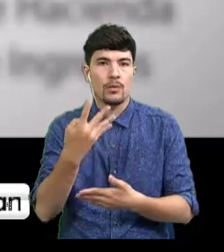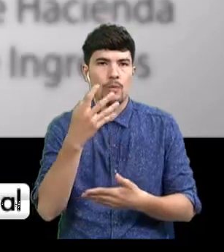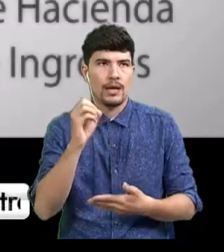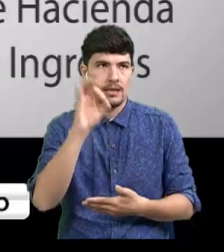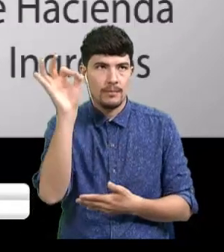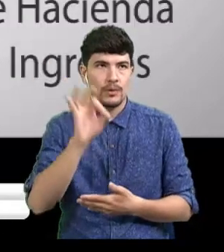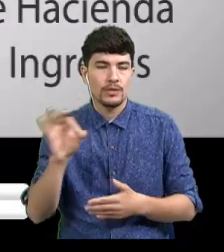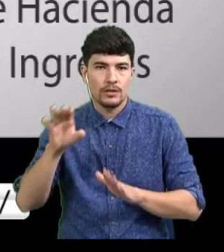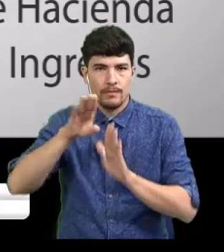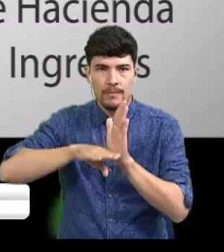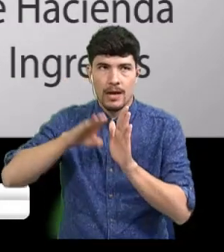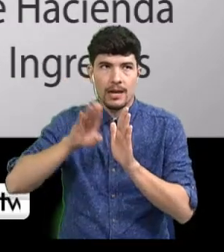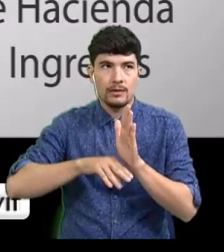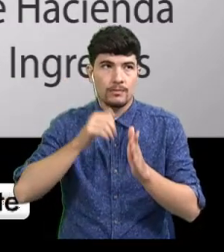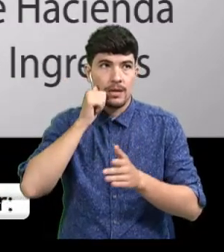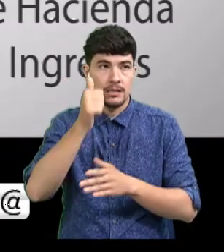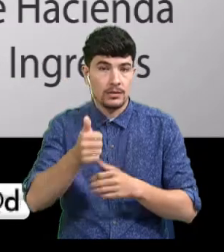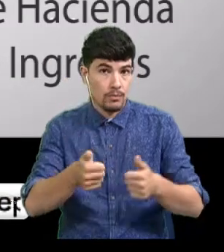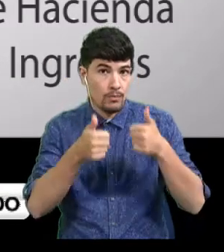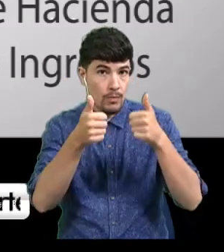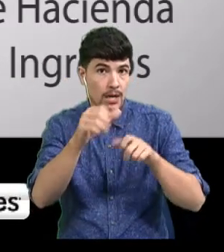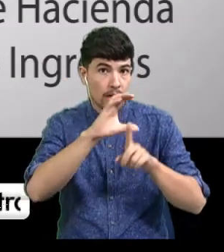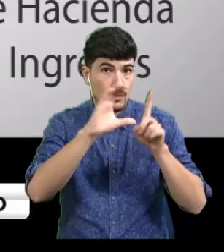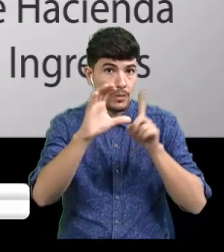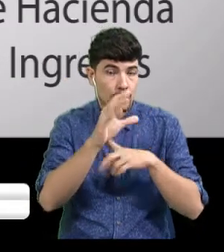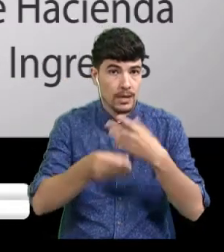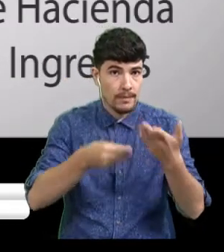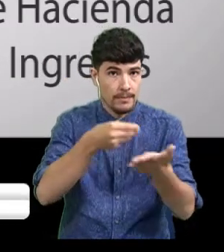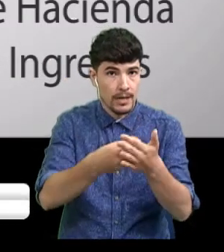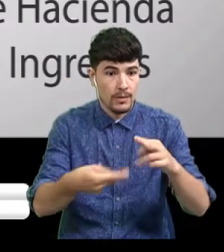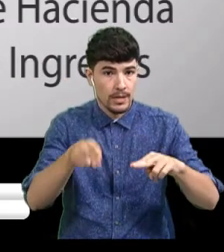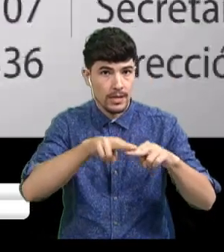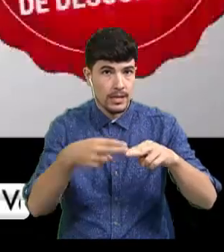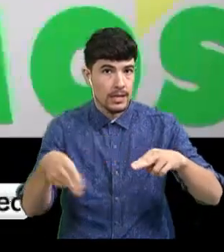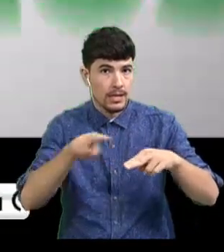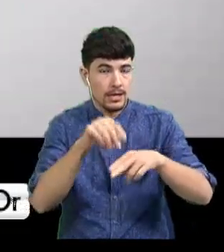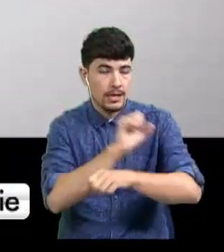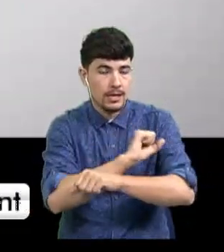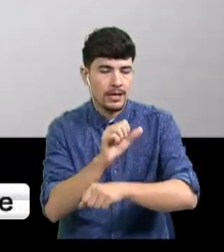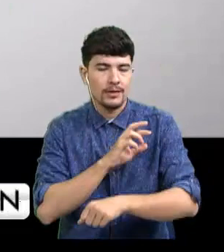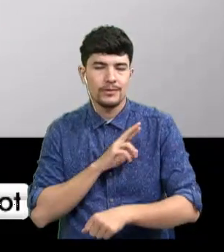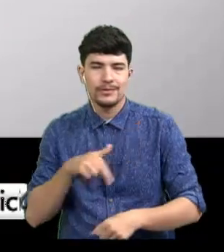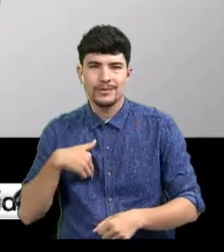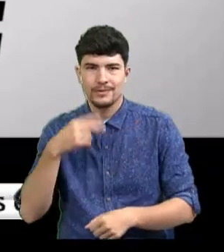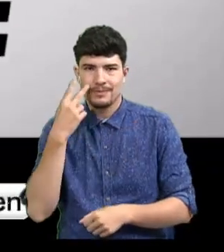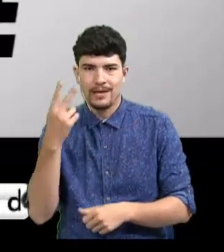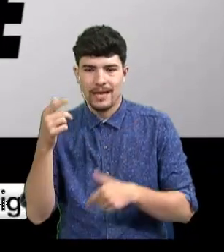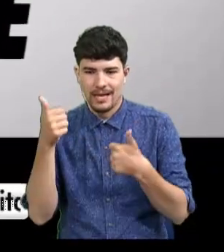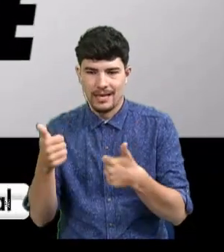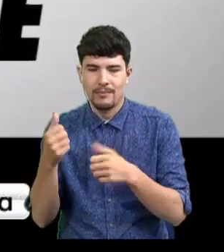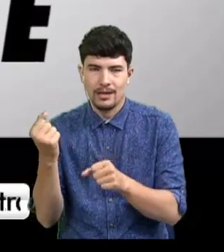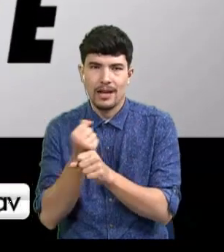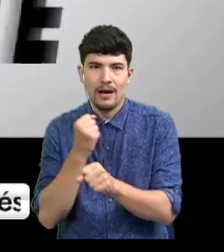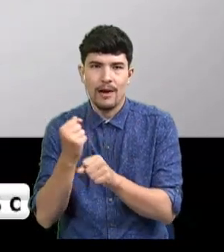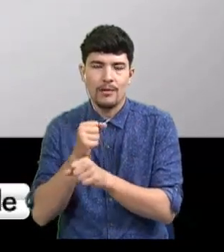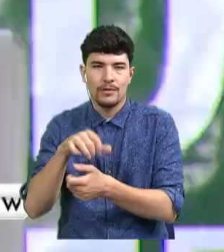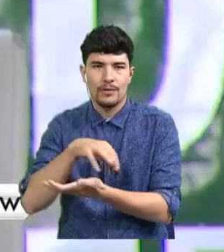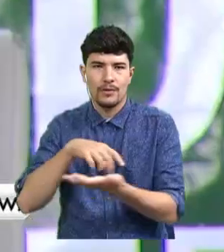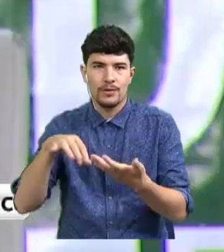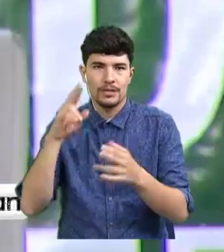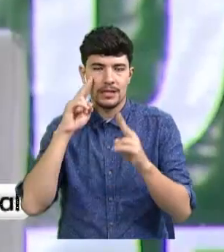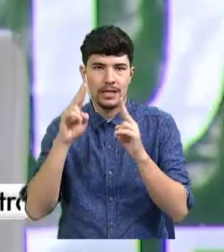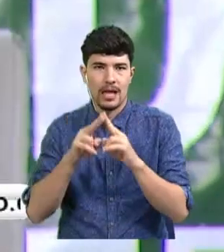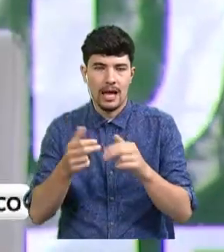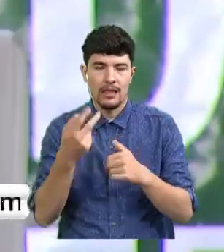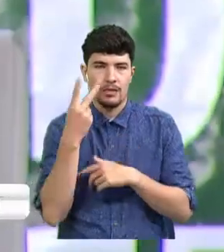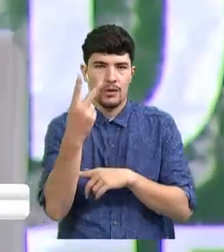tiene el día de mañana. Y en esa buena cultura vemos aquí el trabajo que se está haciendo en Expedición Santander. Aquí tenemos dos exponentes